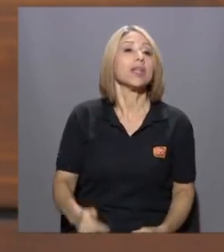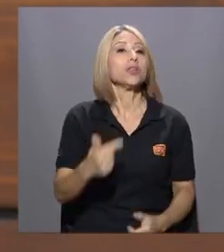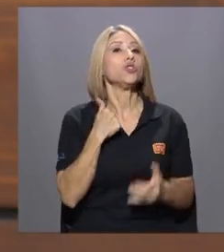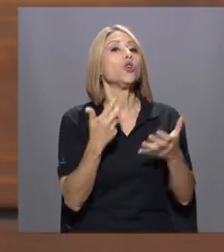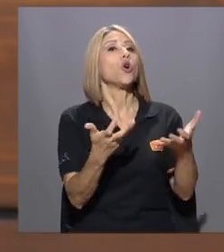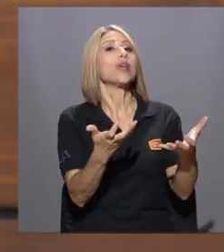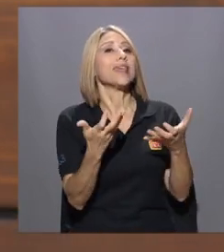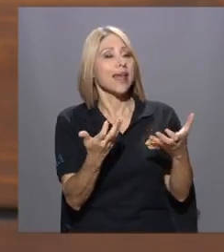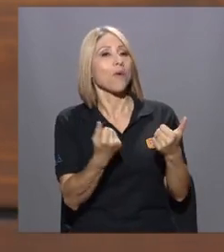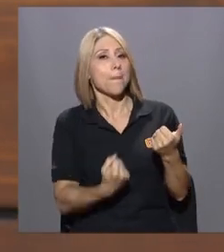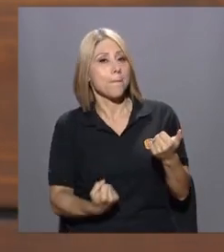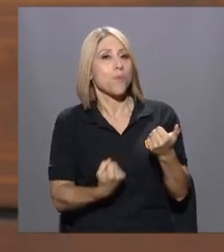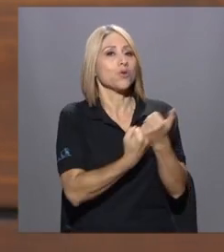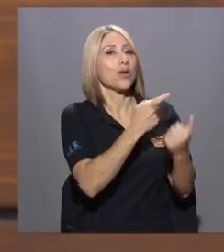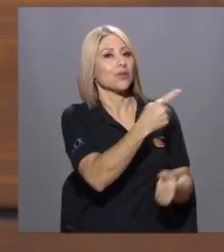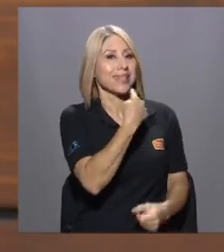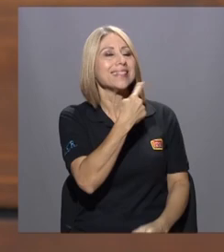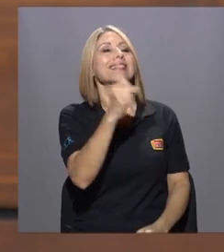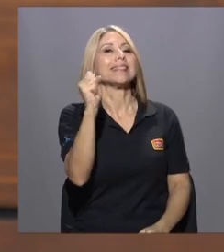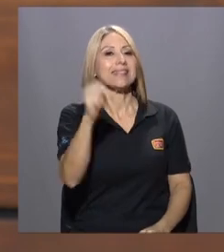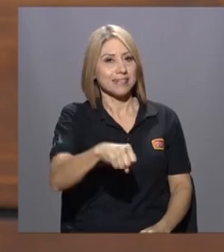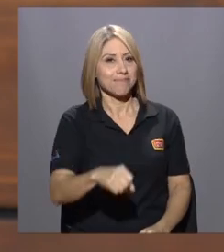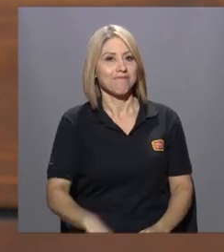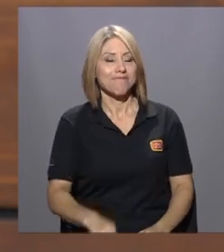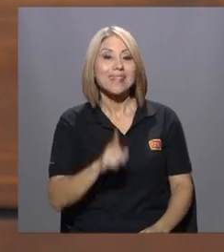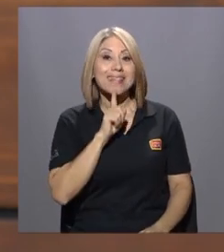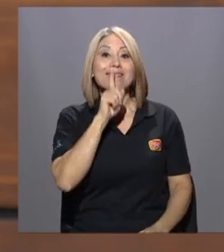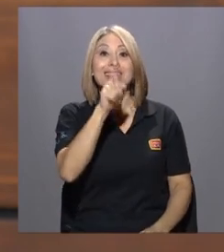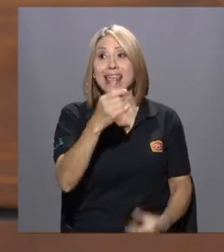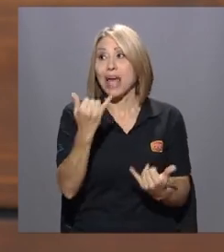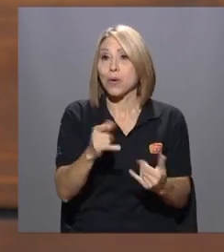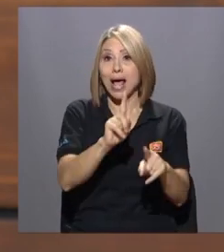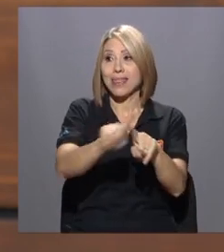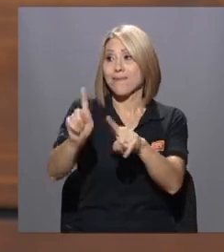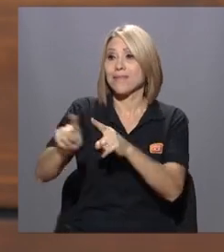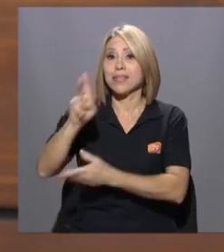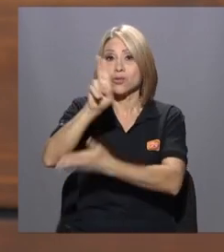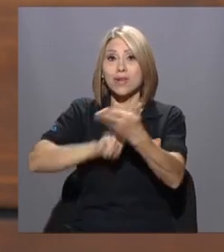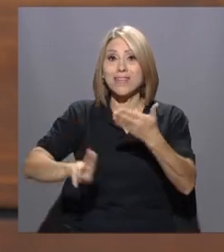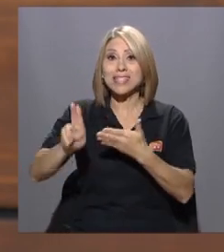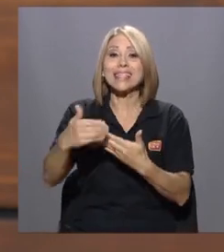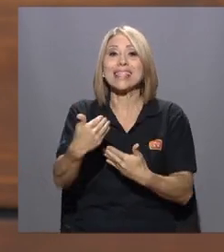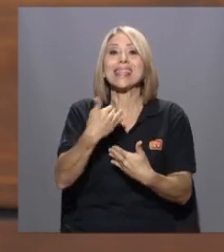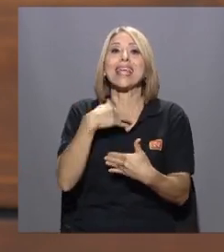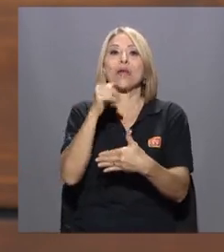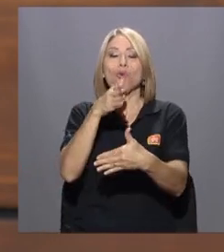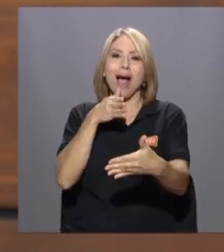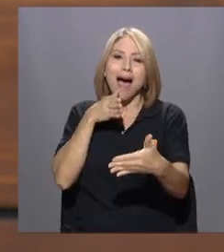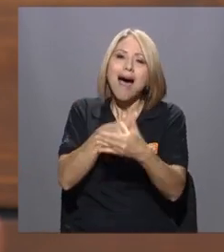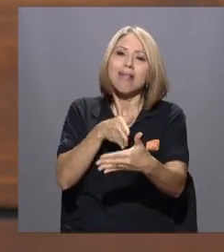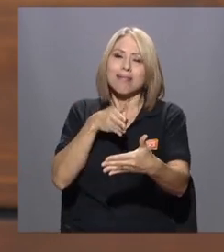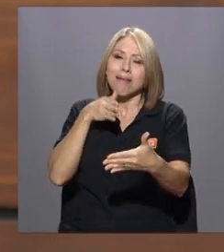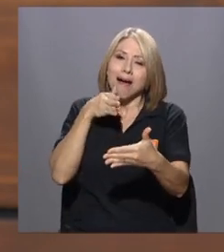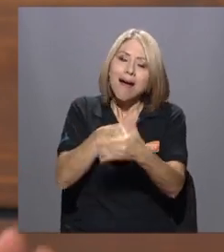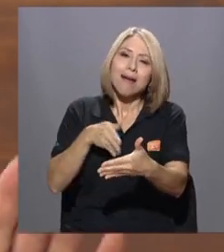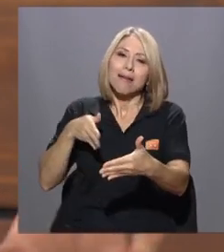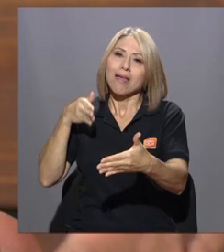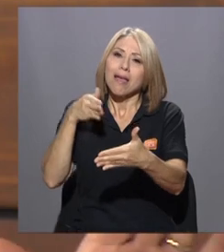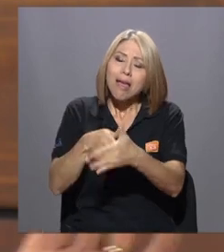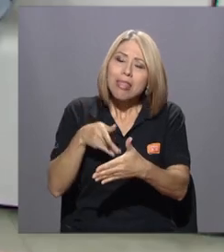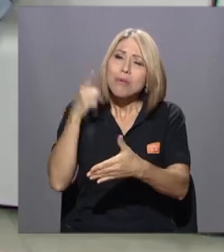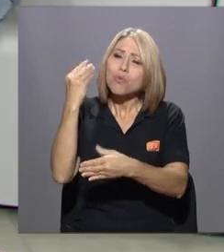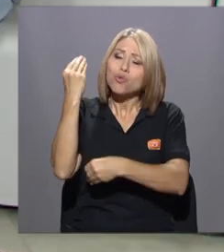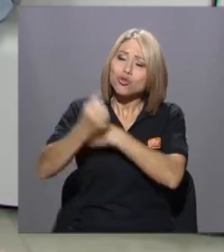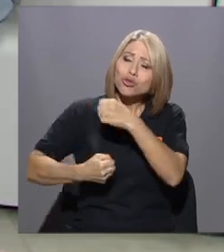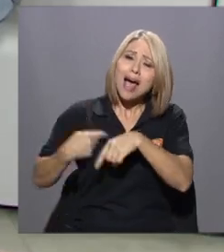refrendar lo que usted acaba de decir. Sí, ciertamente estamos bajo ataque y ese ataque es sistemático y ha durado años. ¿Pero por qué nos